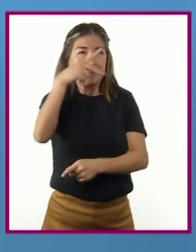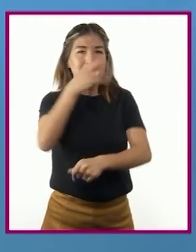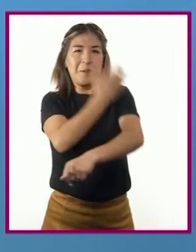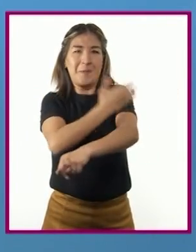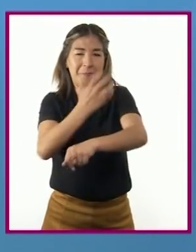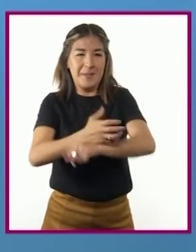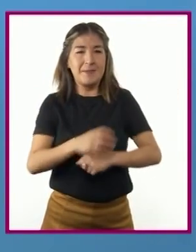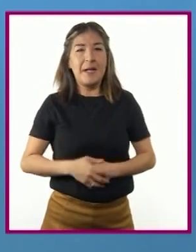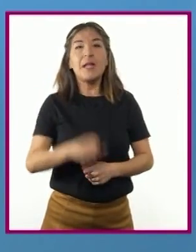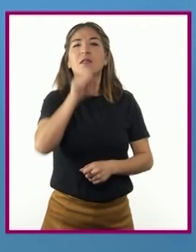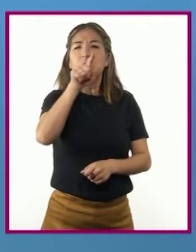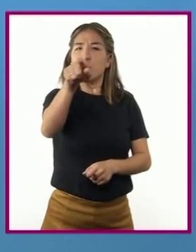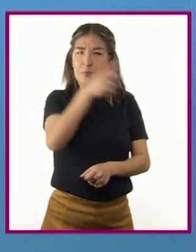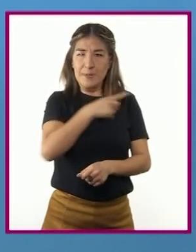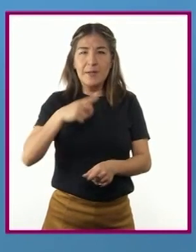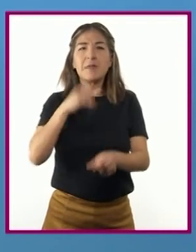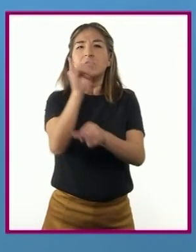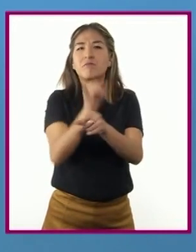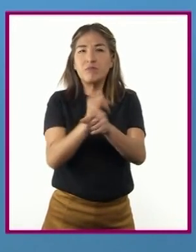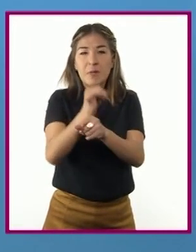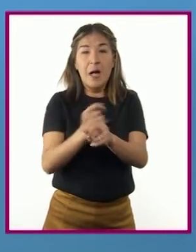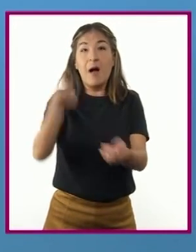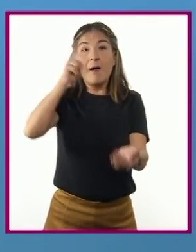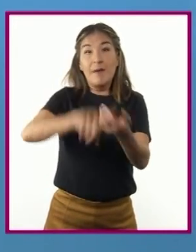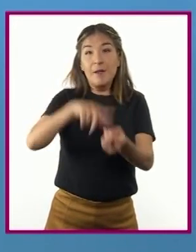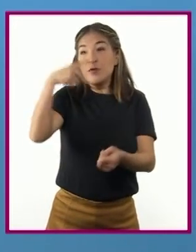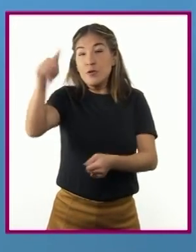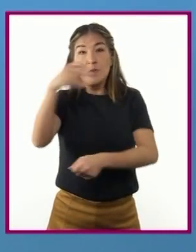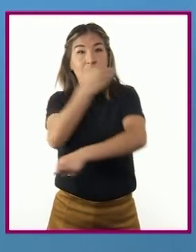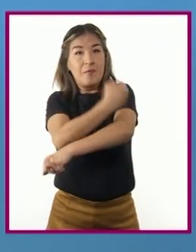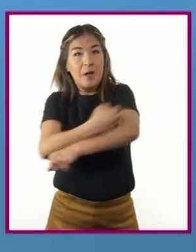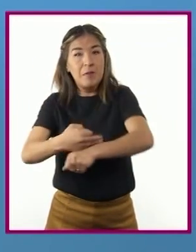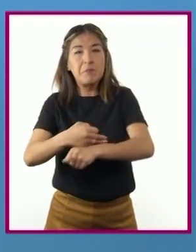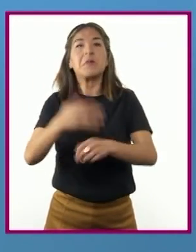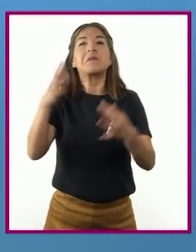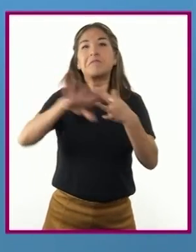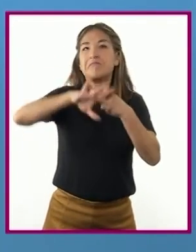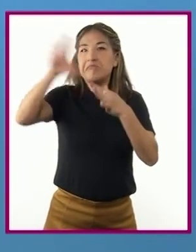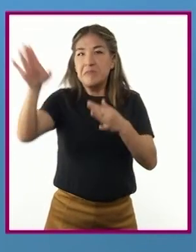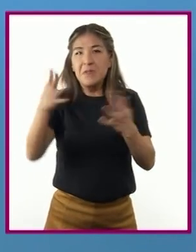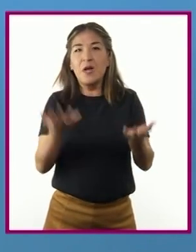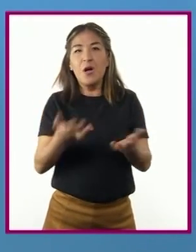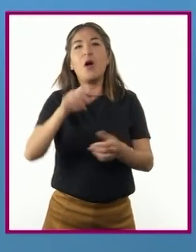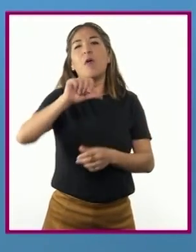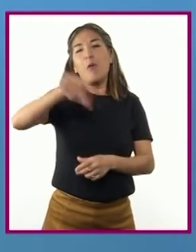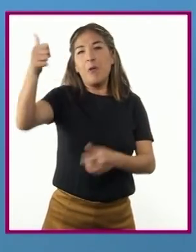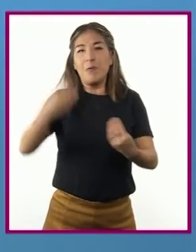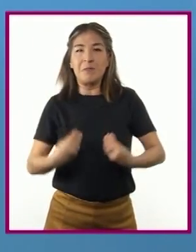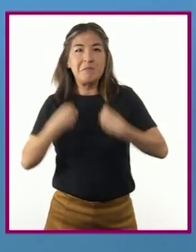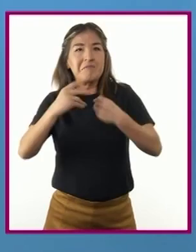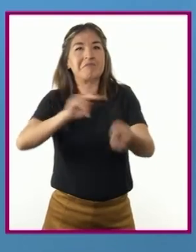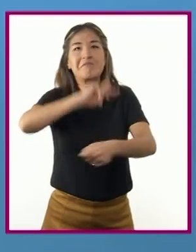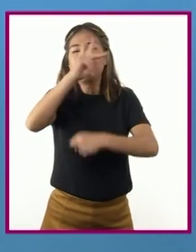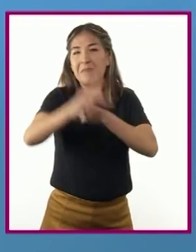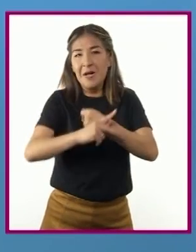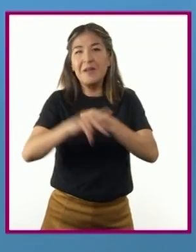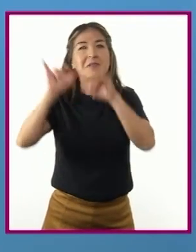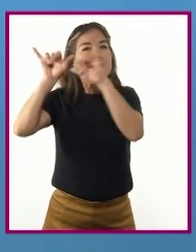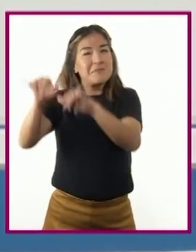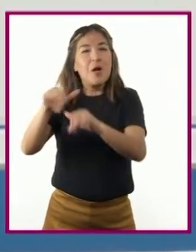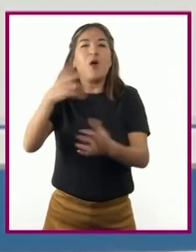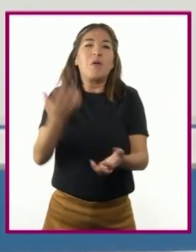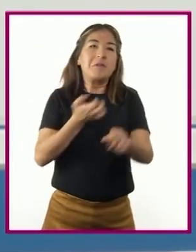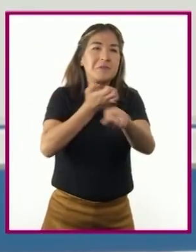También averigüen si alguno de sus familiares han migrado o se han ido a vivir a otro país o